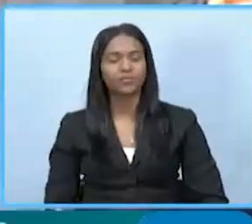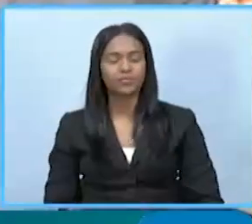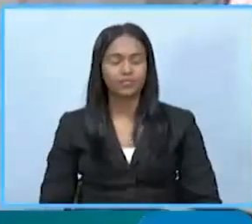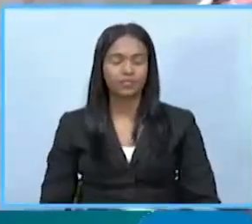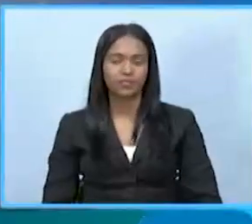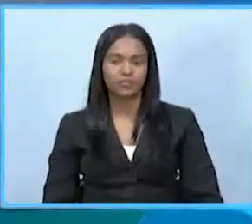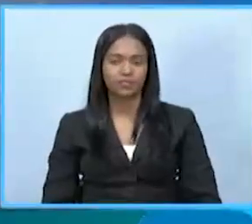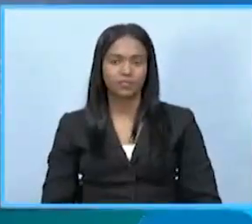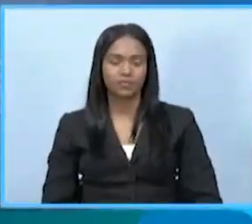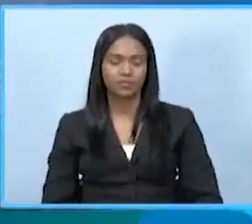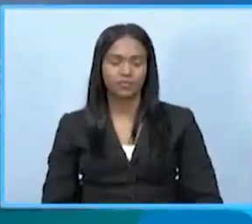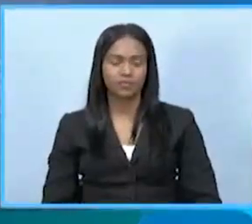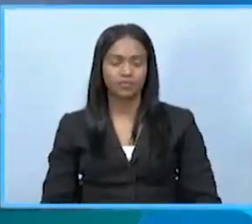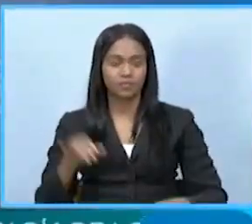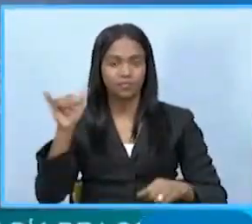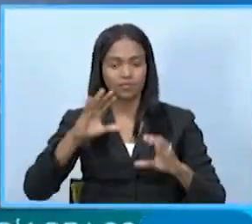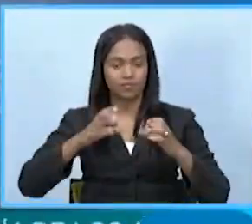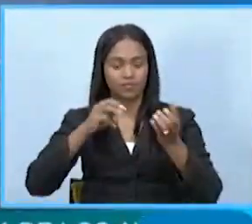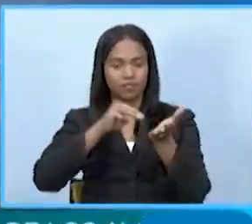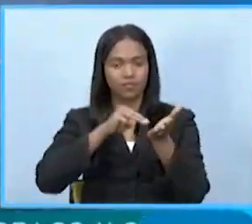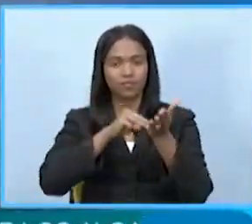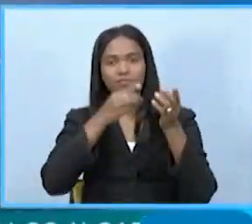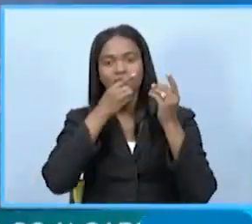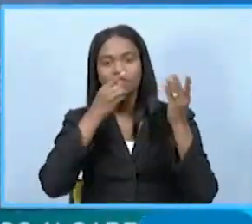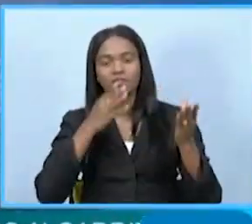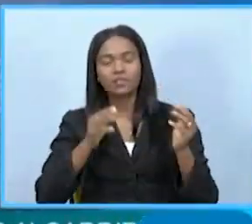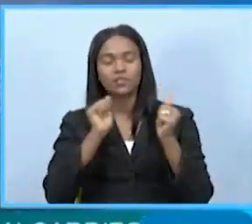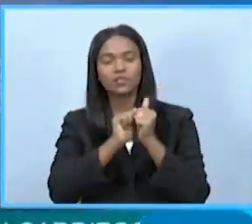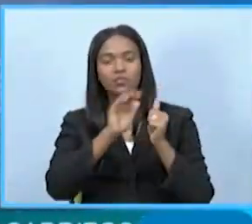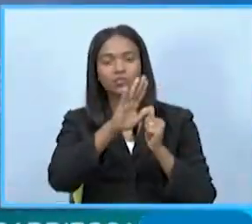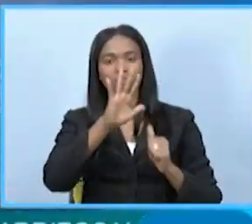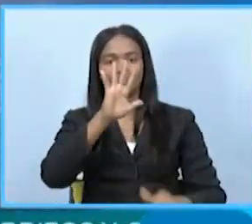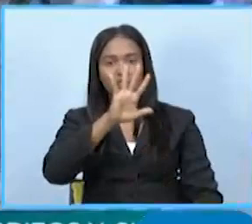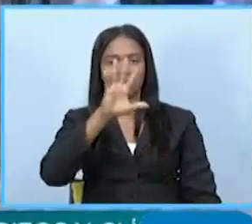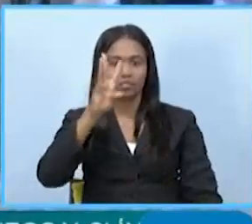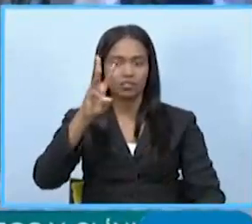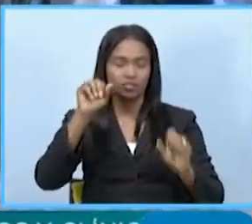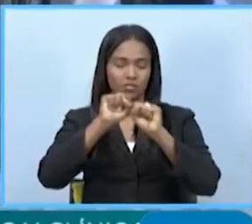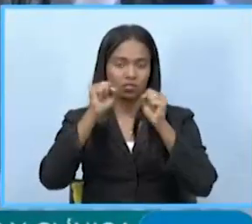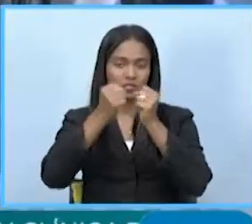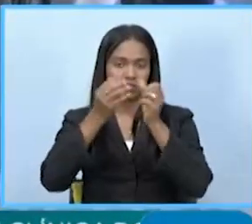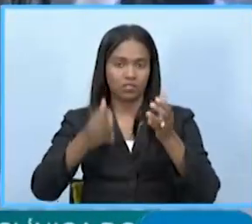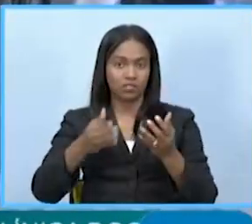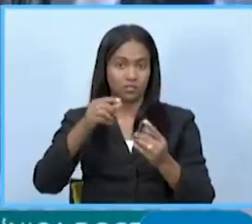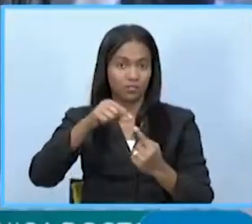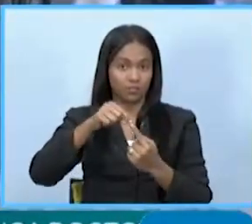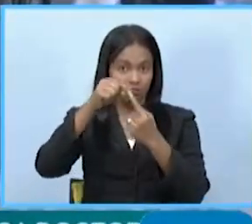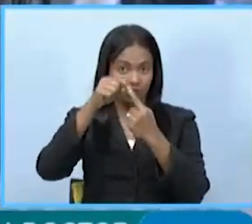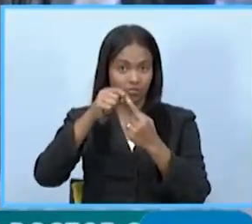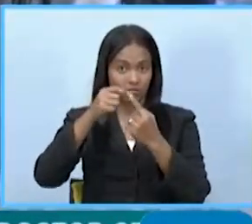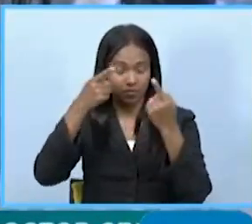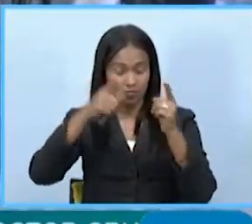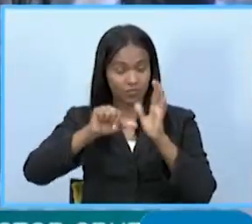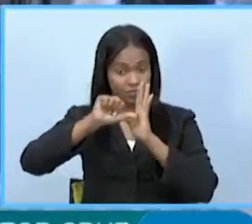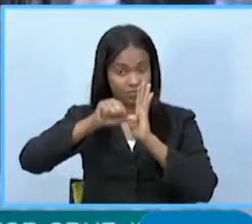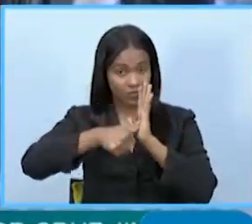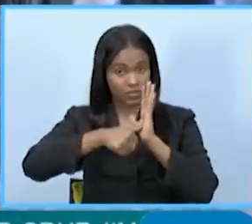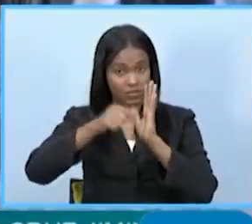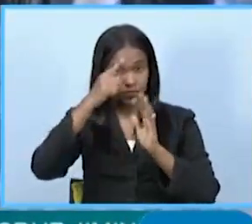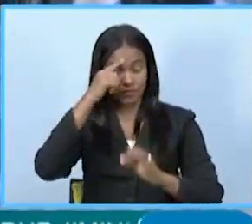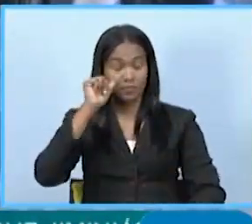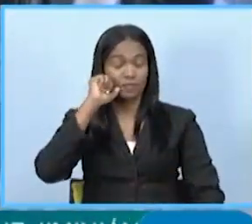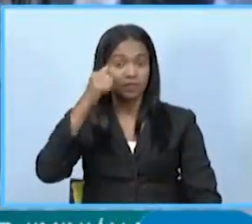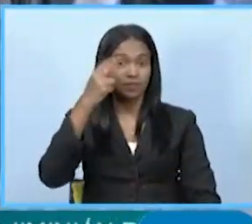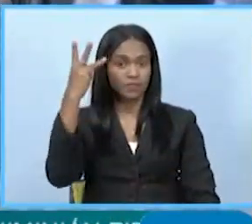Noticias. En tanto, el Colegio Médico Dominicano y sus 56 sociedades especializadas ratificaron para